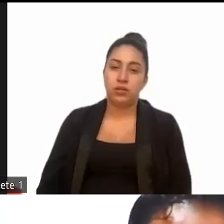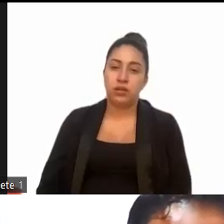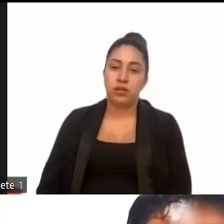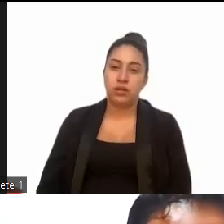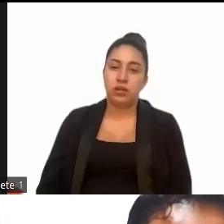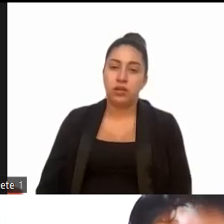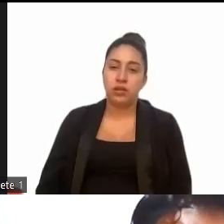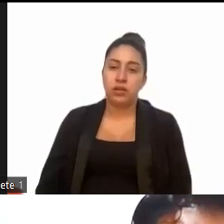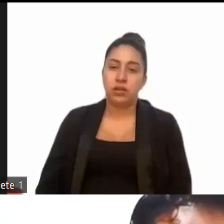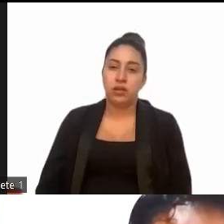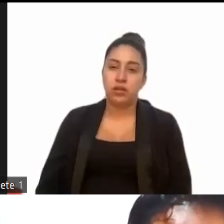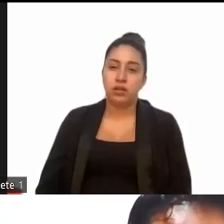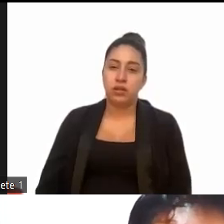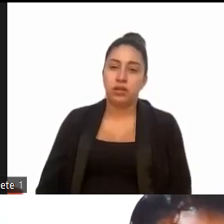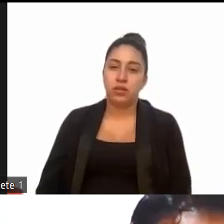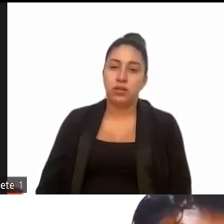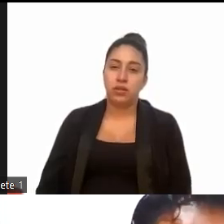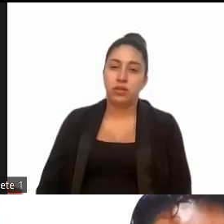Presidente, se aprueba por unanimidad,